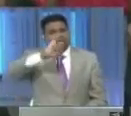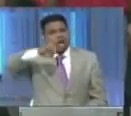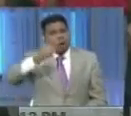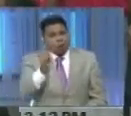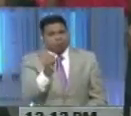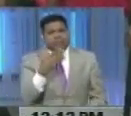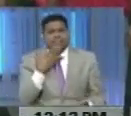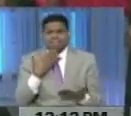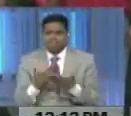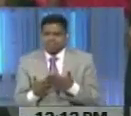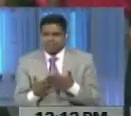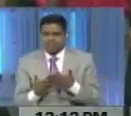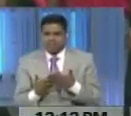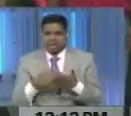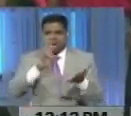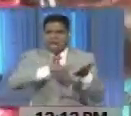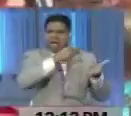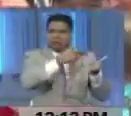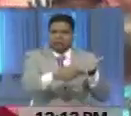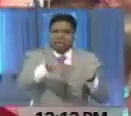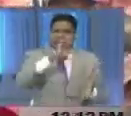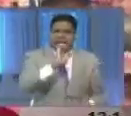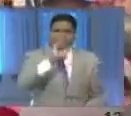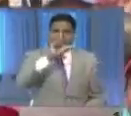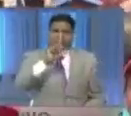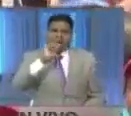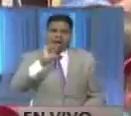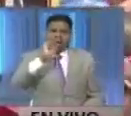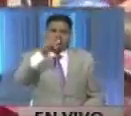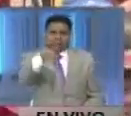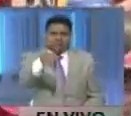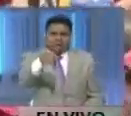pedir la unidad de los CLA.